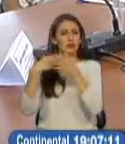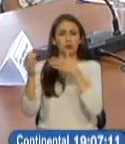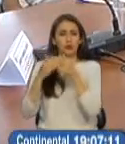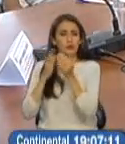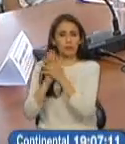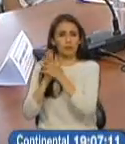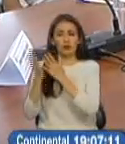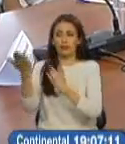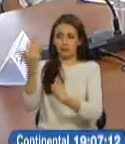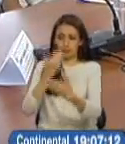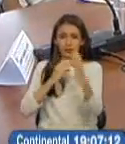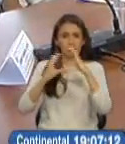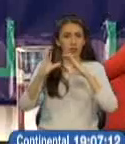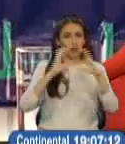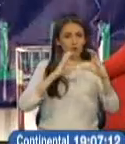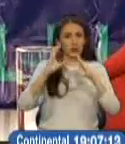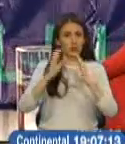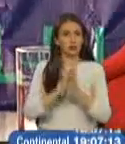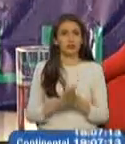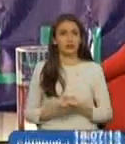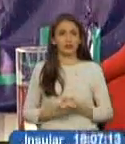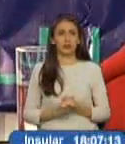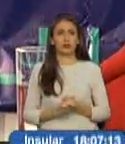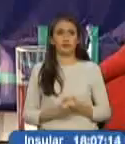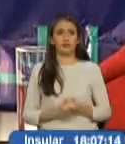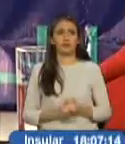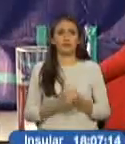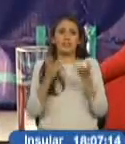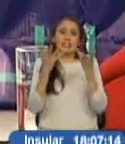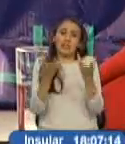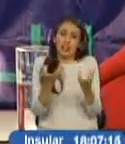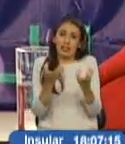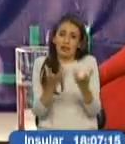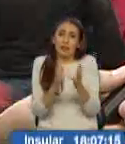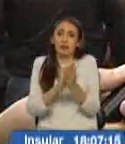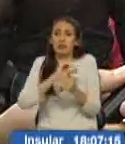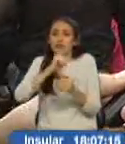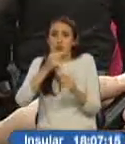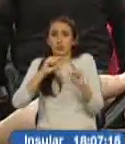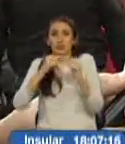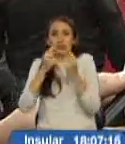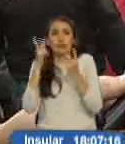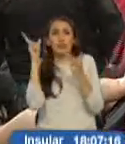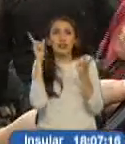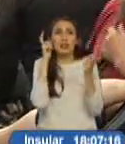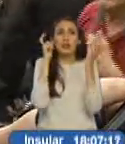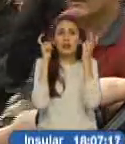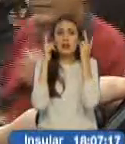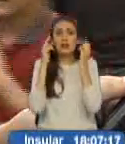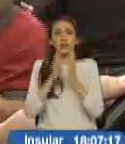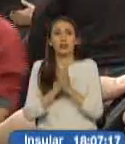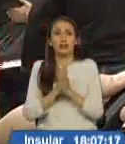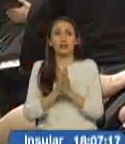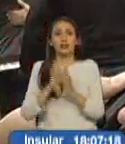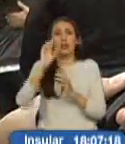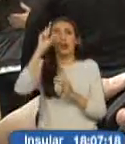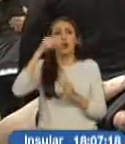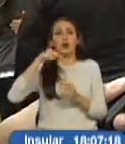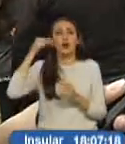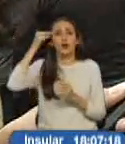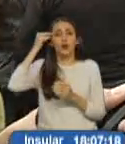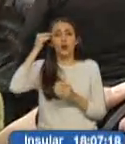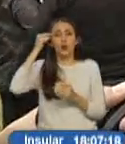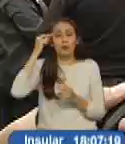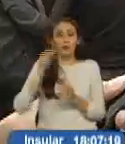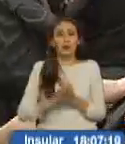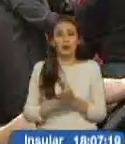a la visión de la Revolución Ciudadana. Y claro, queremos oír opiniones diversas también. Es un gobierno que tiende puentes, es un gobierno